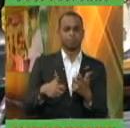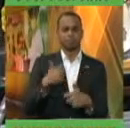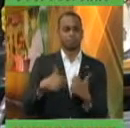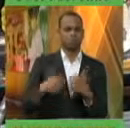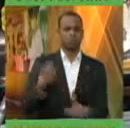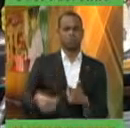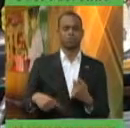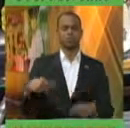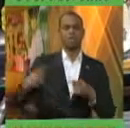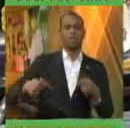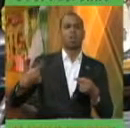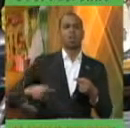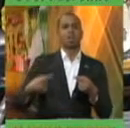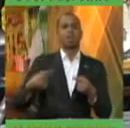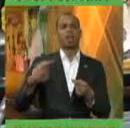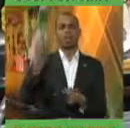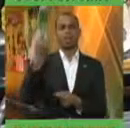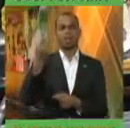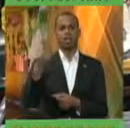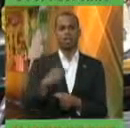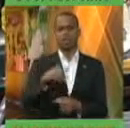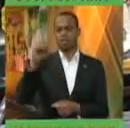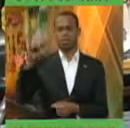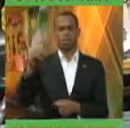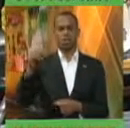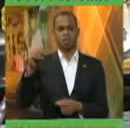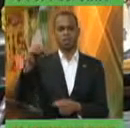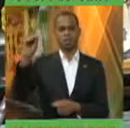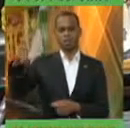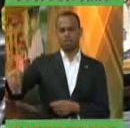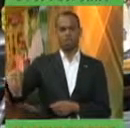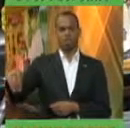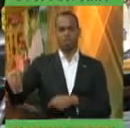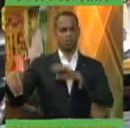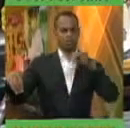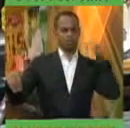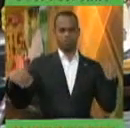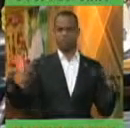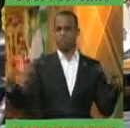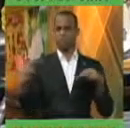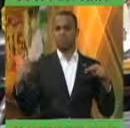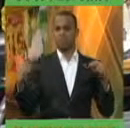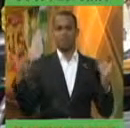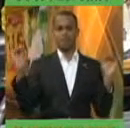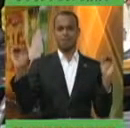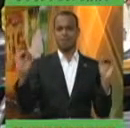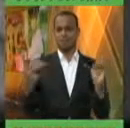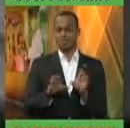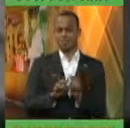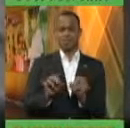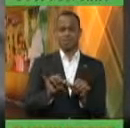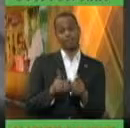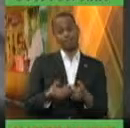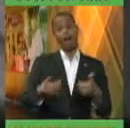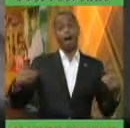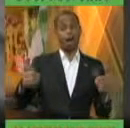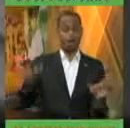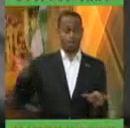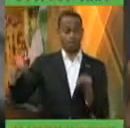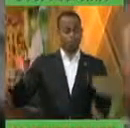lo van a colocar en extremos donde no se vean no claro en esos niveles de